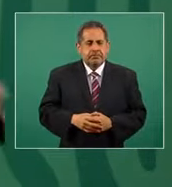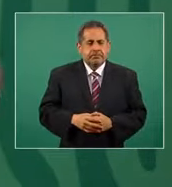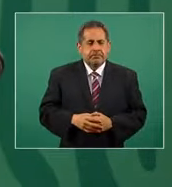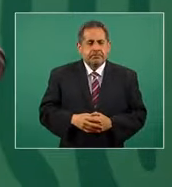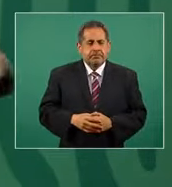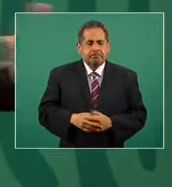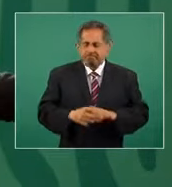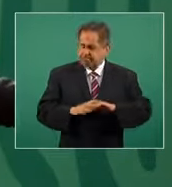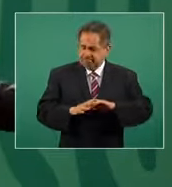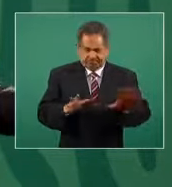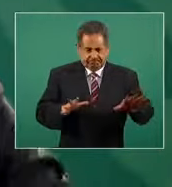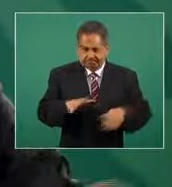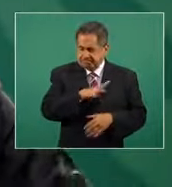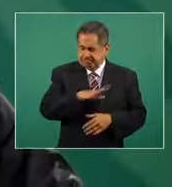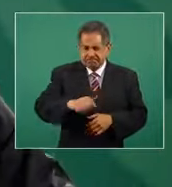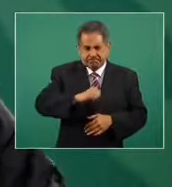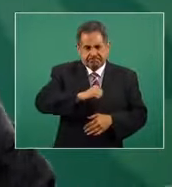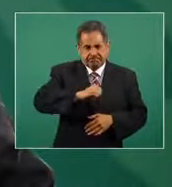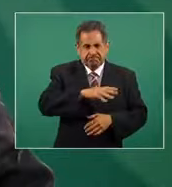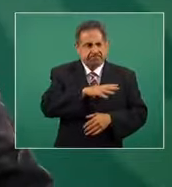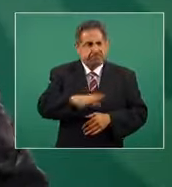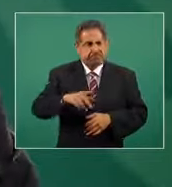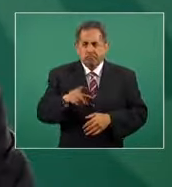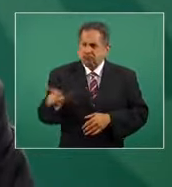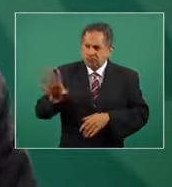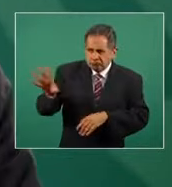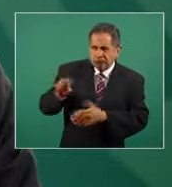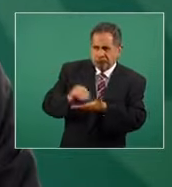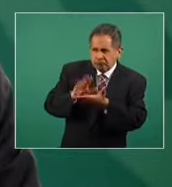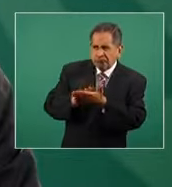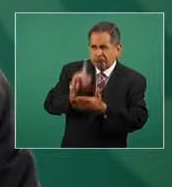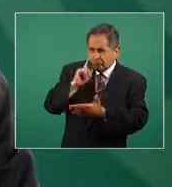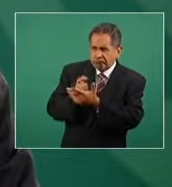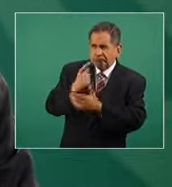Y con todo tipo de amenazas,